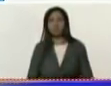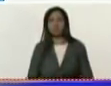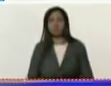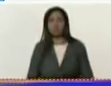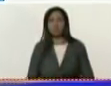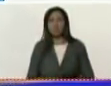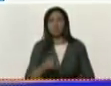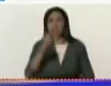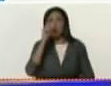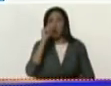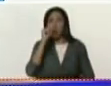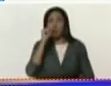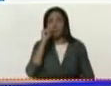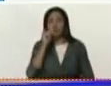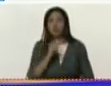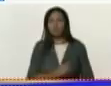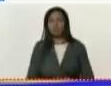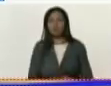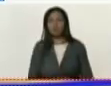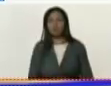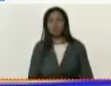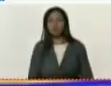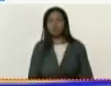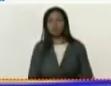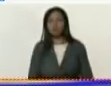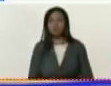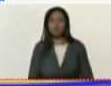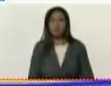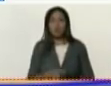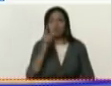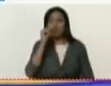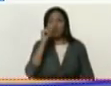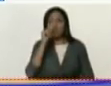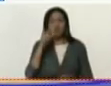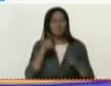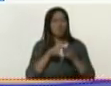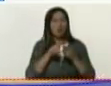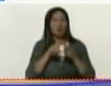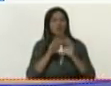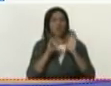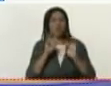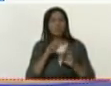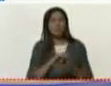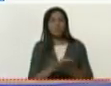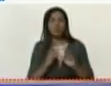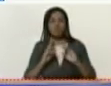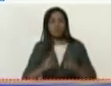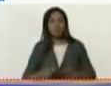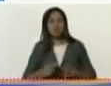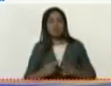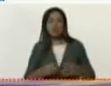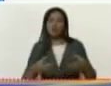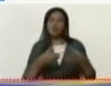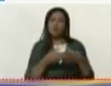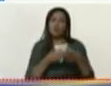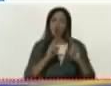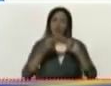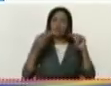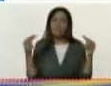Este señor ha sido objeto de medidas humanitarias de la Comisión de